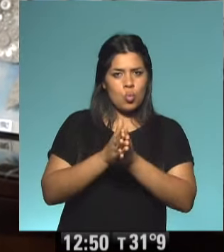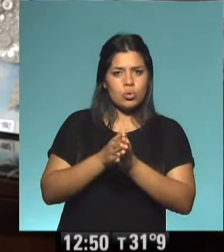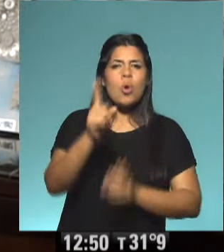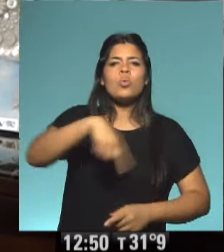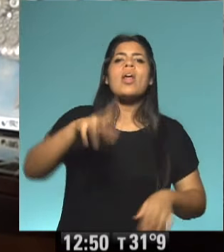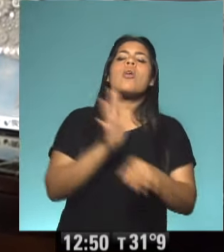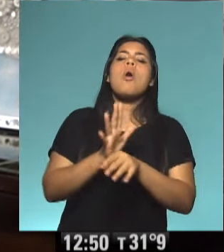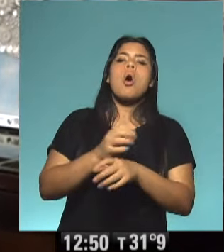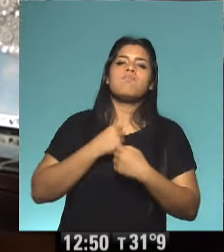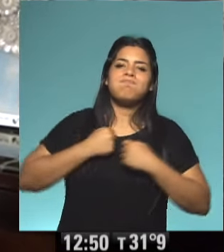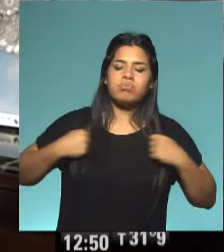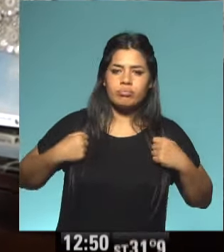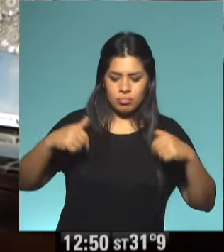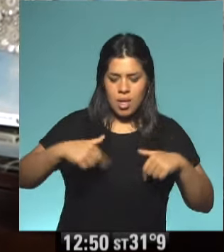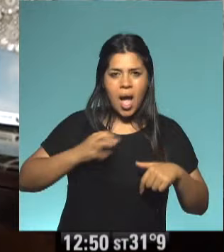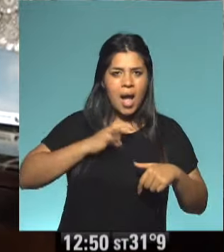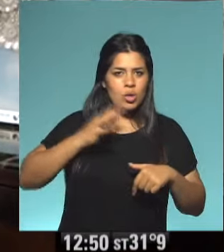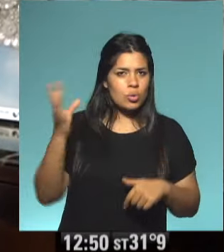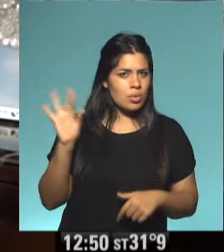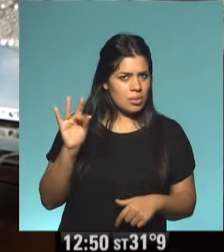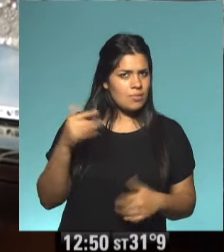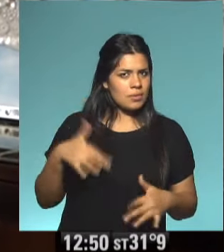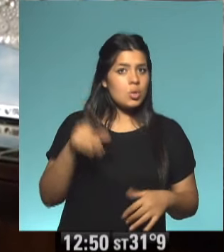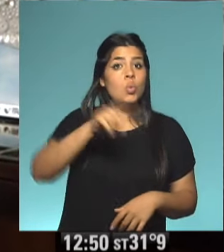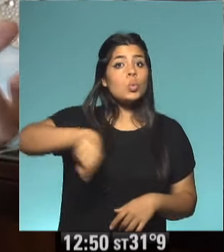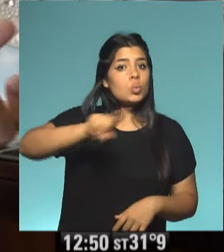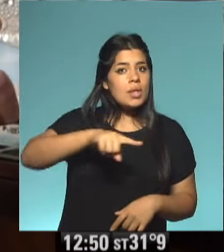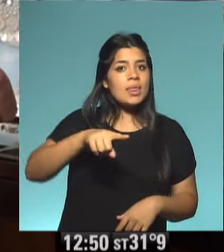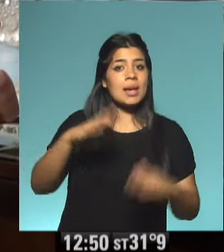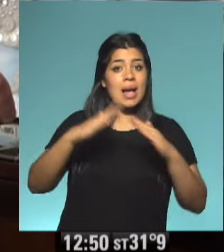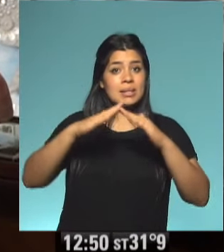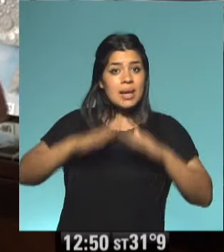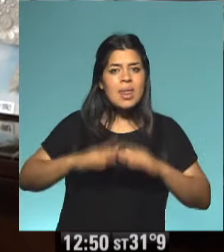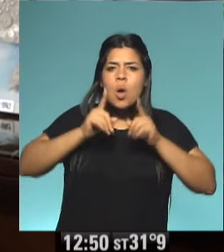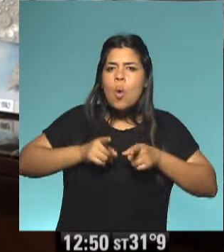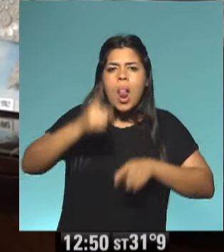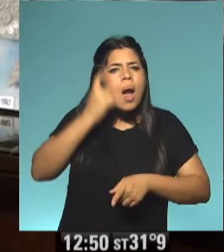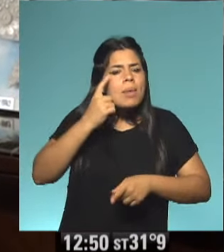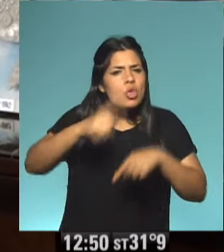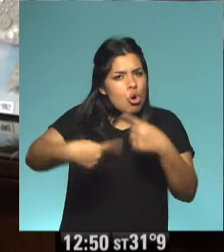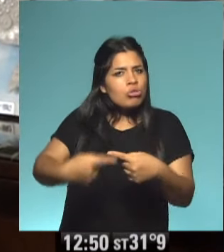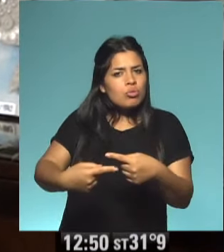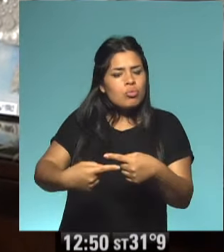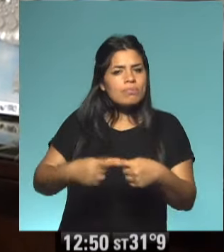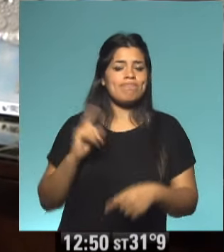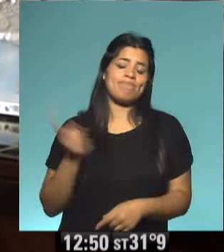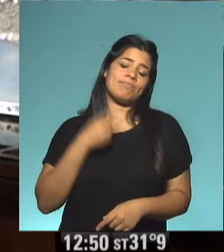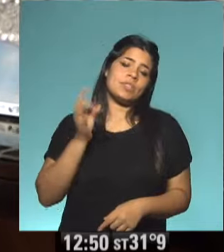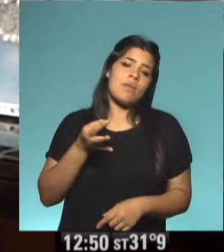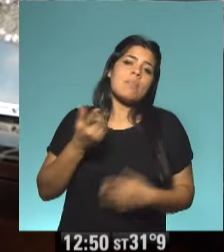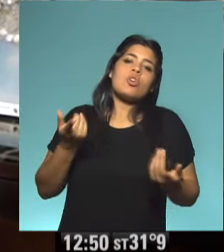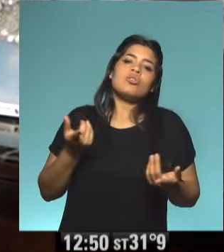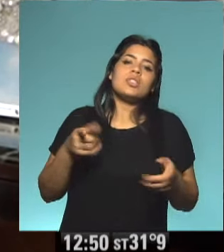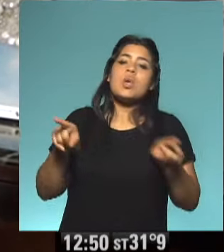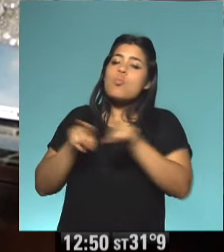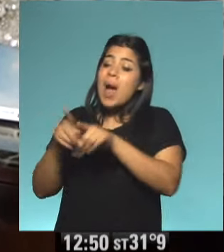tan difícil. Ustedes que desde casa siguieron aprendiendo. Sabemos también este año, ¿no?, que nadie aprende lo mismo en casa lo que se